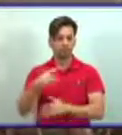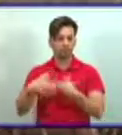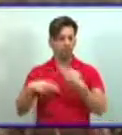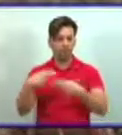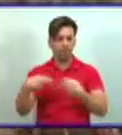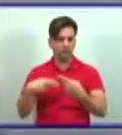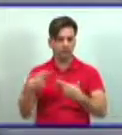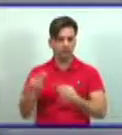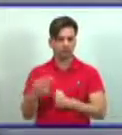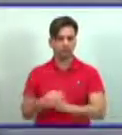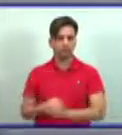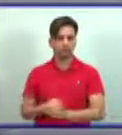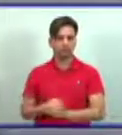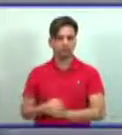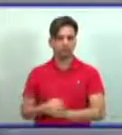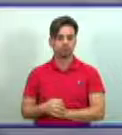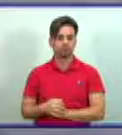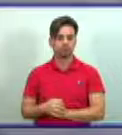neutralizarlos.